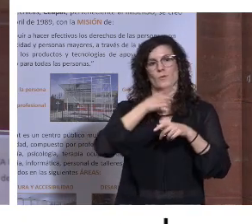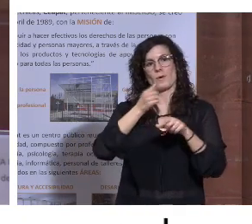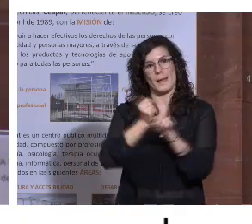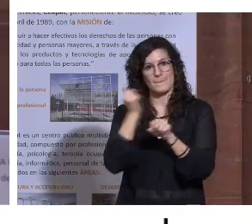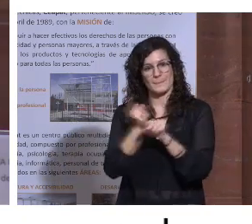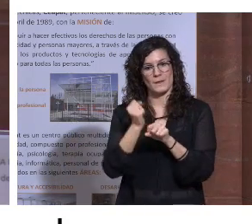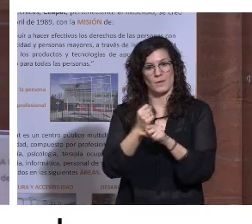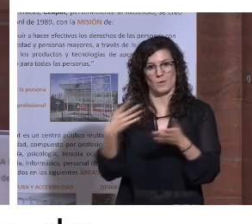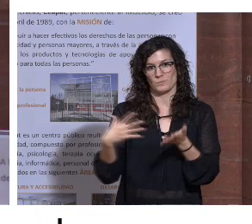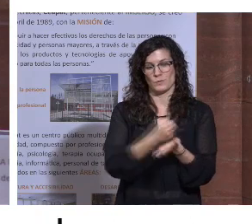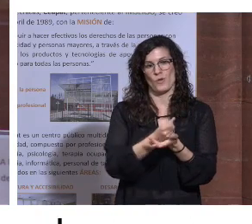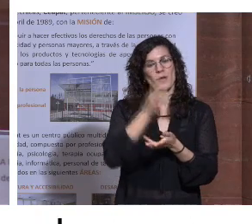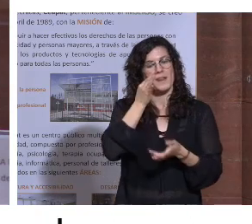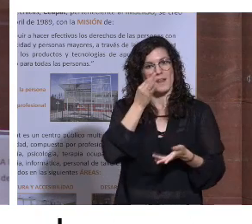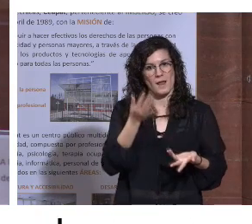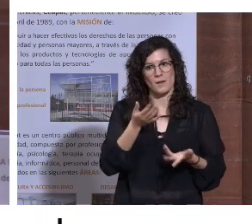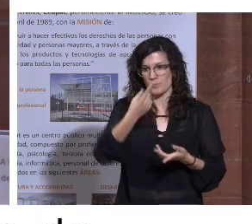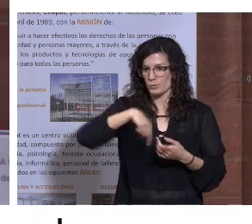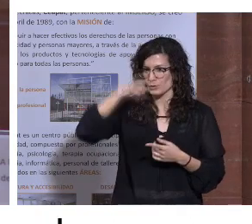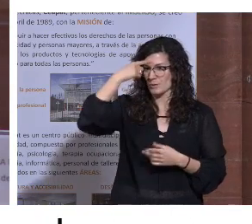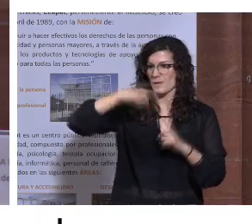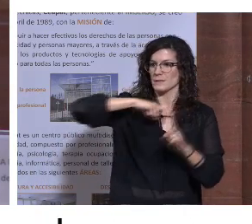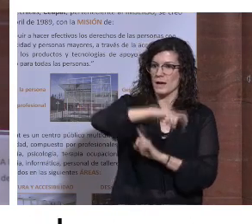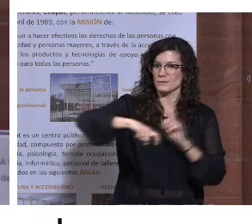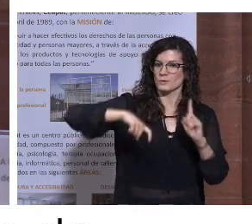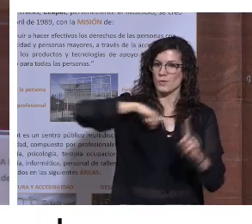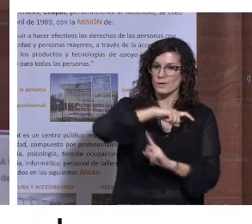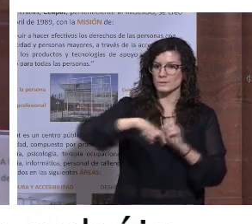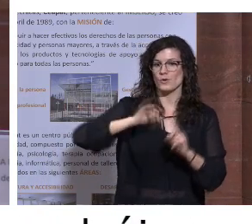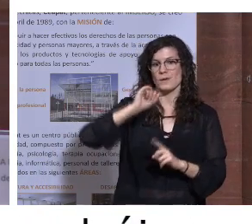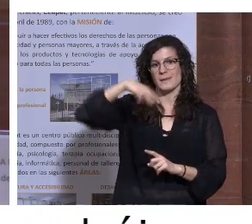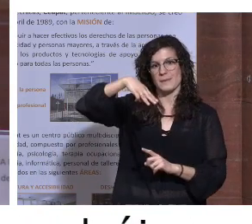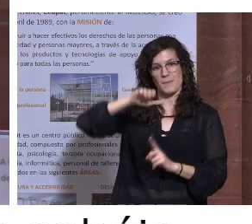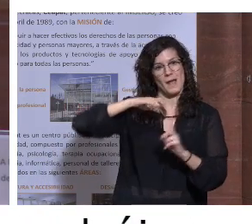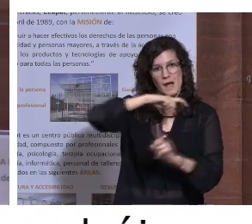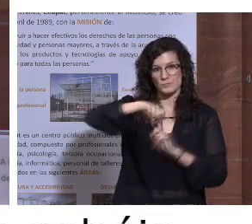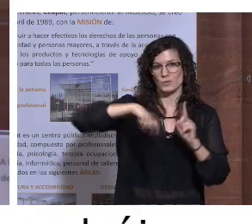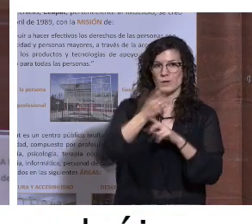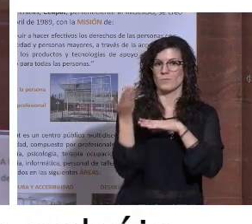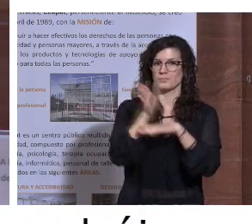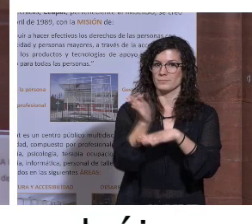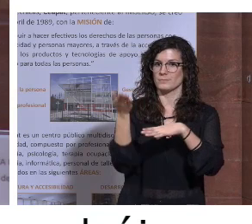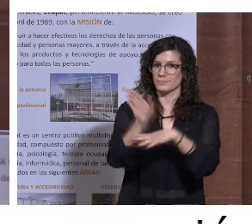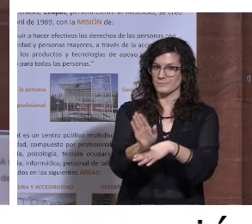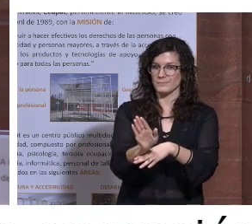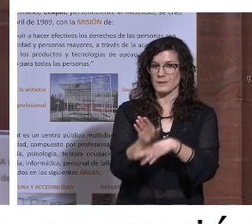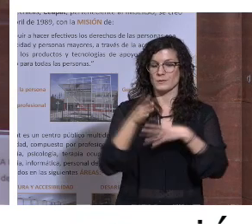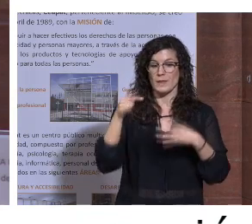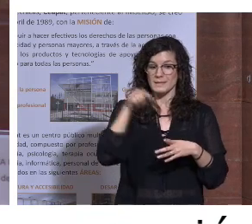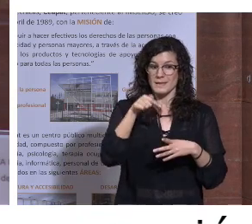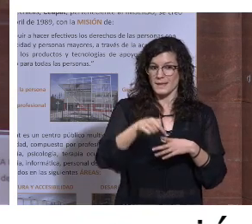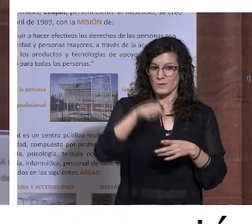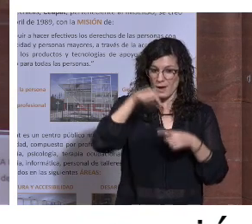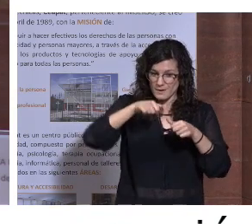pues todos sabéis que cada año se produce, es una operación que presenta el INE todos los años. Entonces, eso fue la piedra, dijéramos, clave para